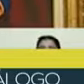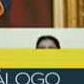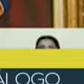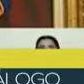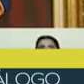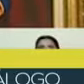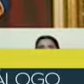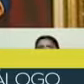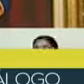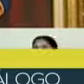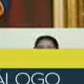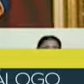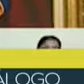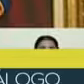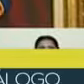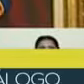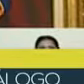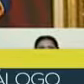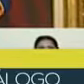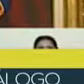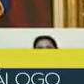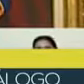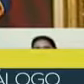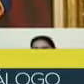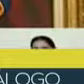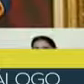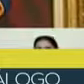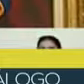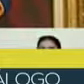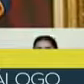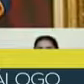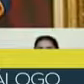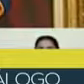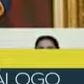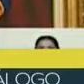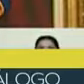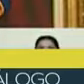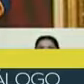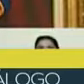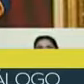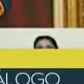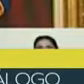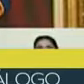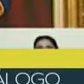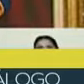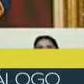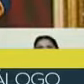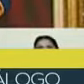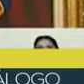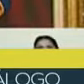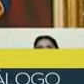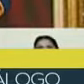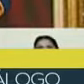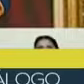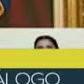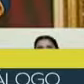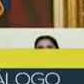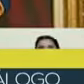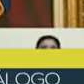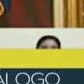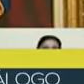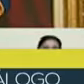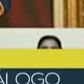indefendible y ya empieza a ser indefendible el carácter imperialista del gobierno y las élites de Estados Unidos. Yo soy